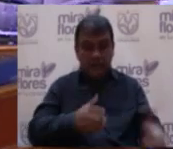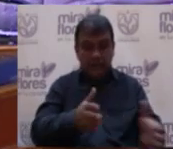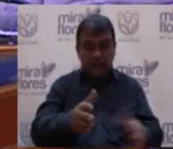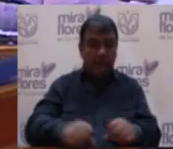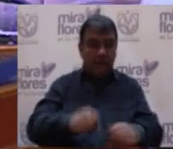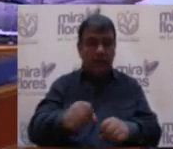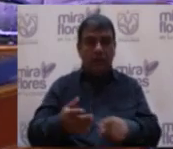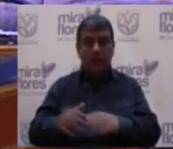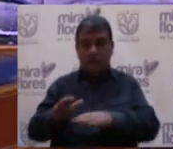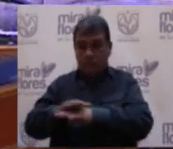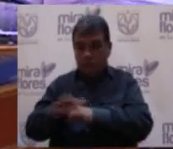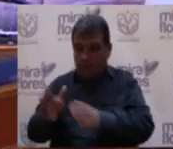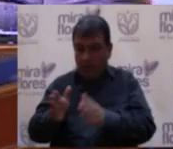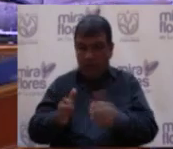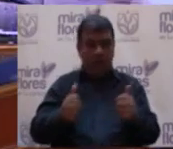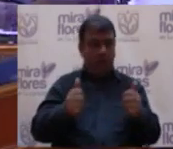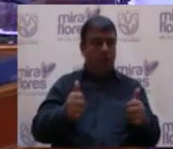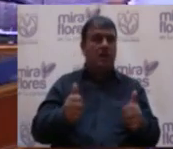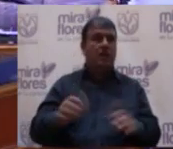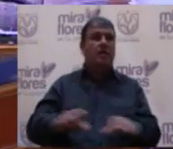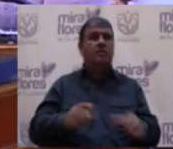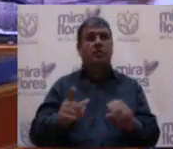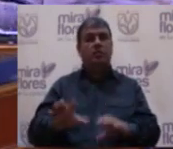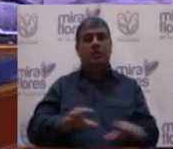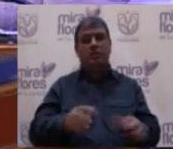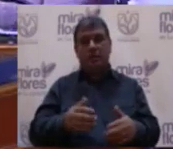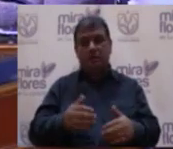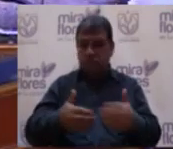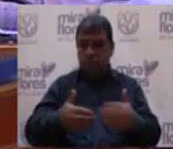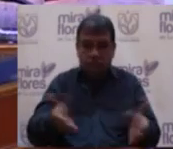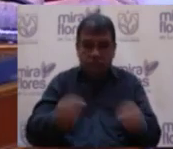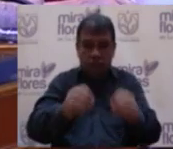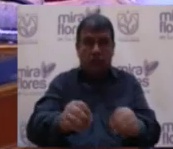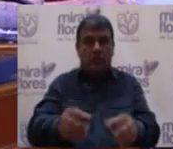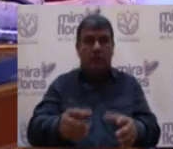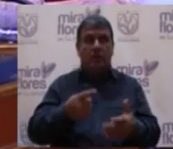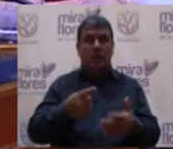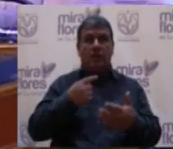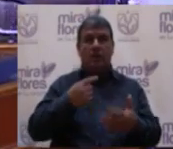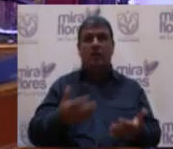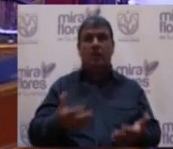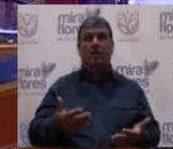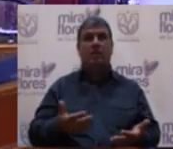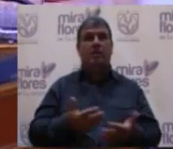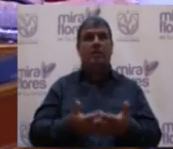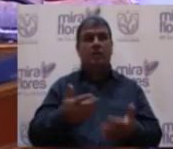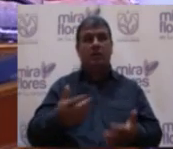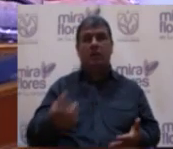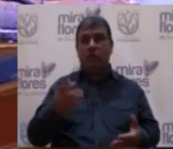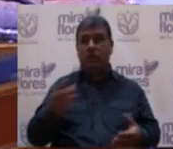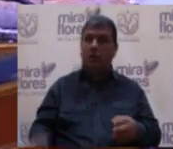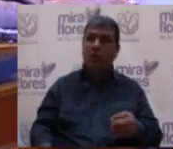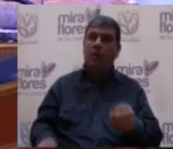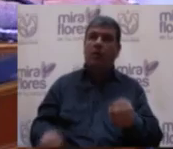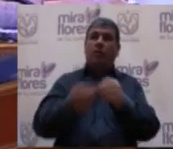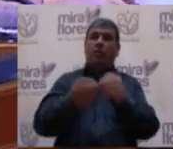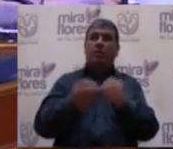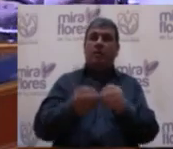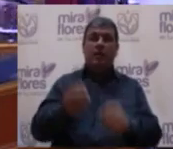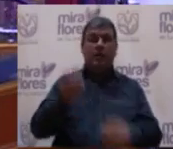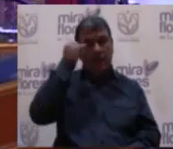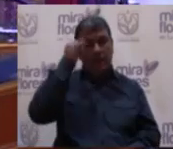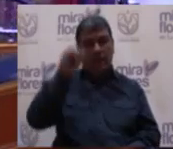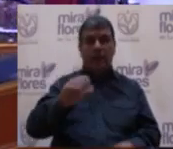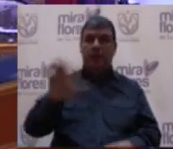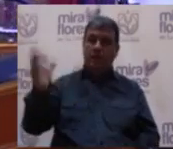planificadamente y bien hechas, no hacer por hacer. Eso es Creo que complemento un poquito la idea